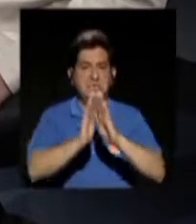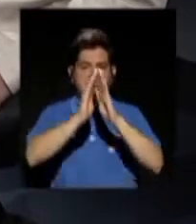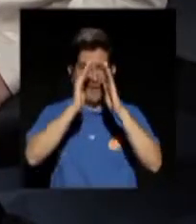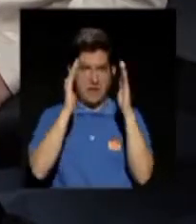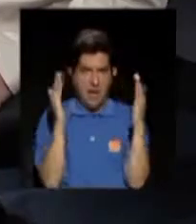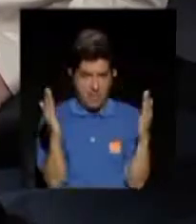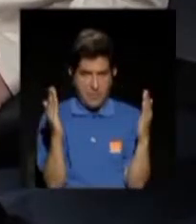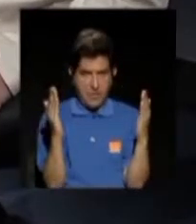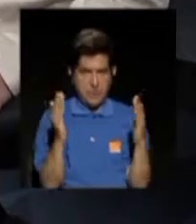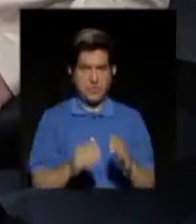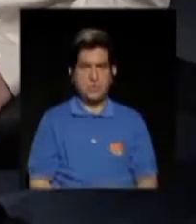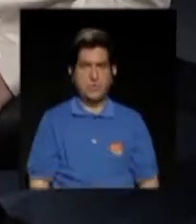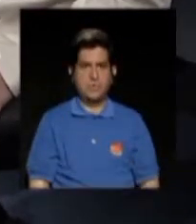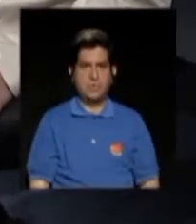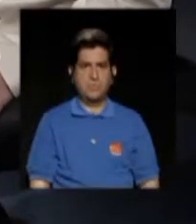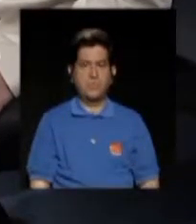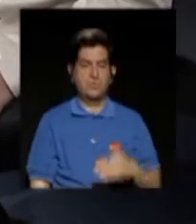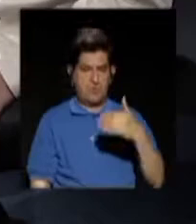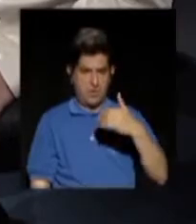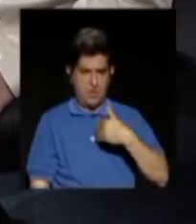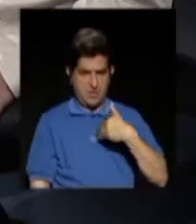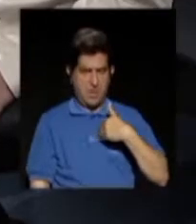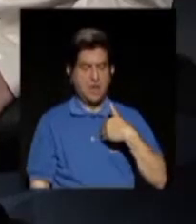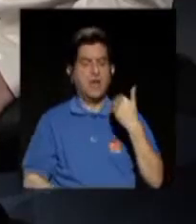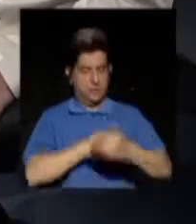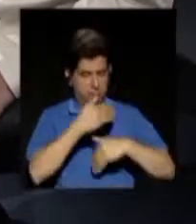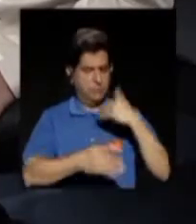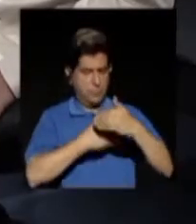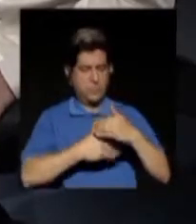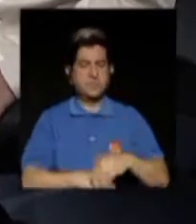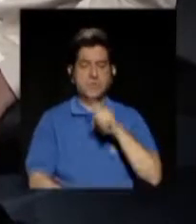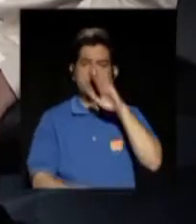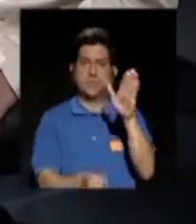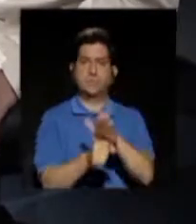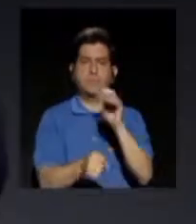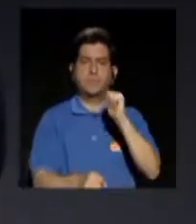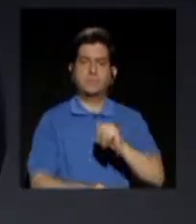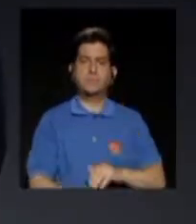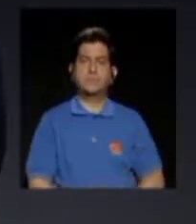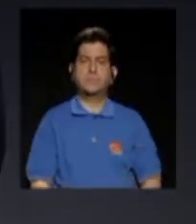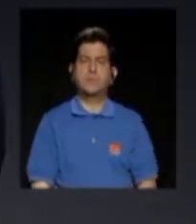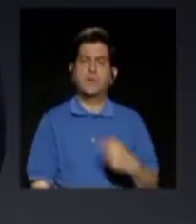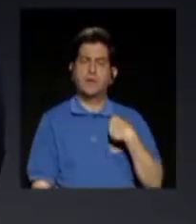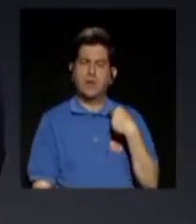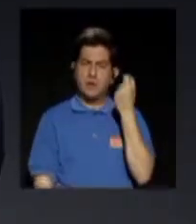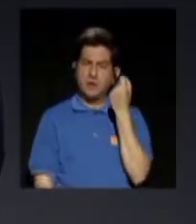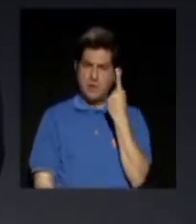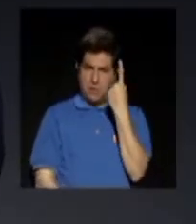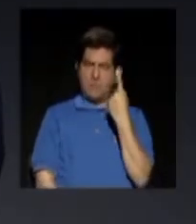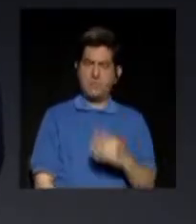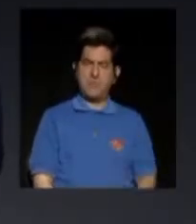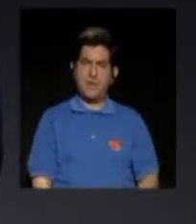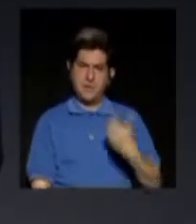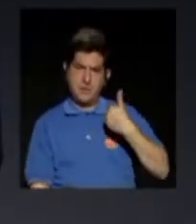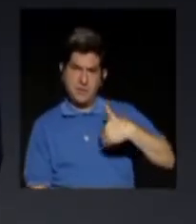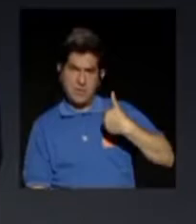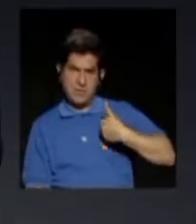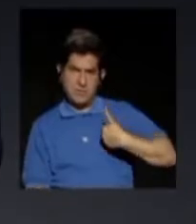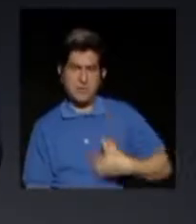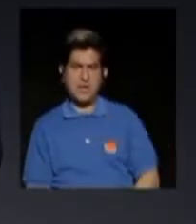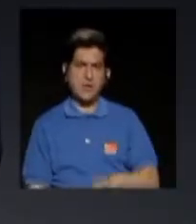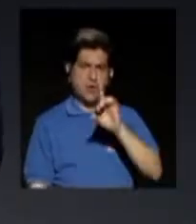apertura se iba a producir. Y entiendo, don David, que